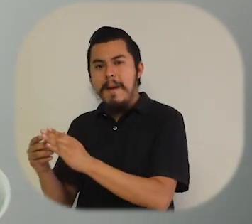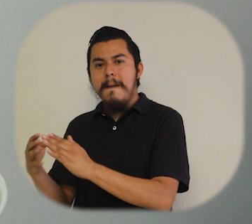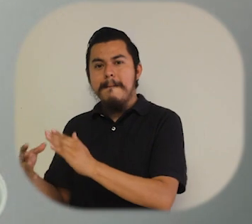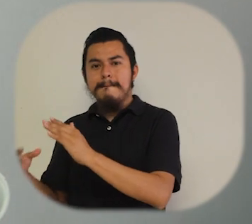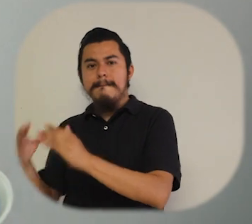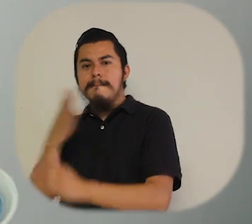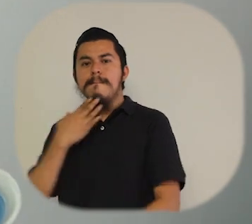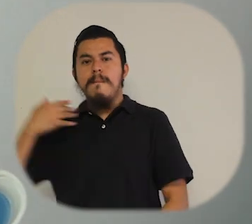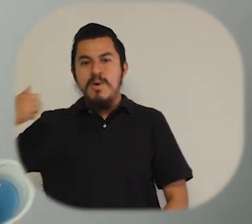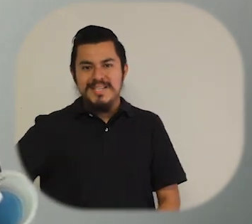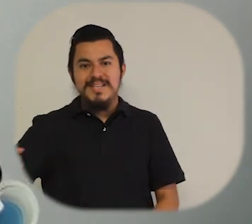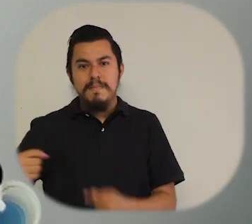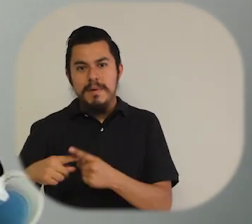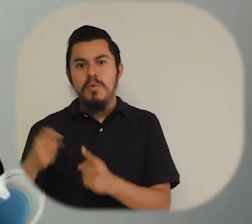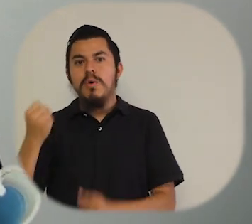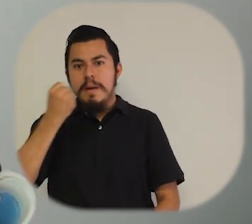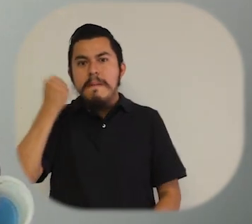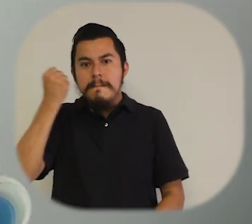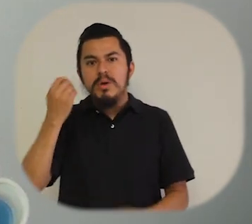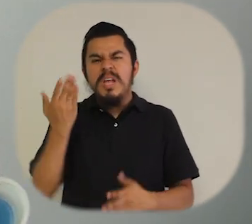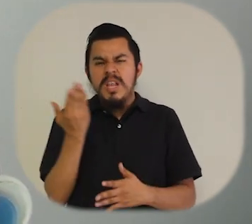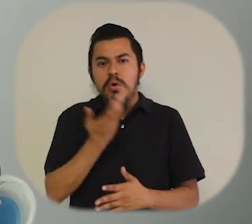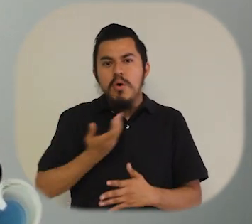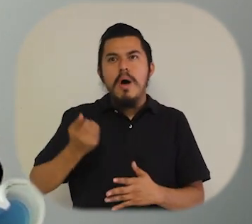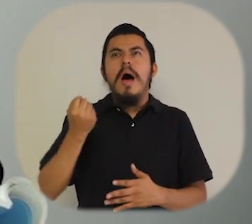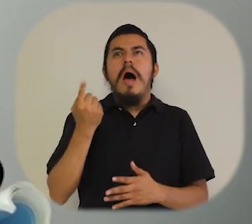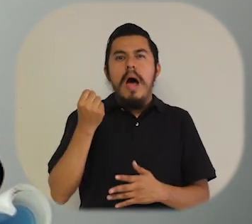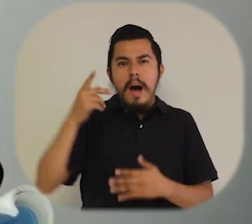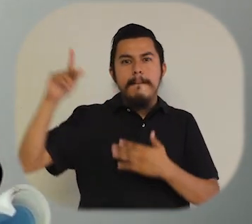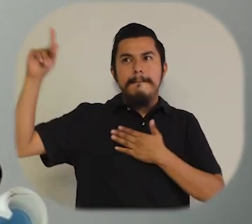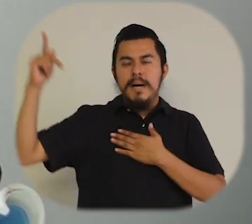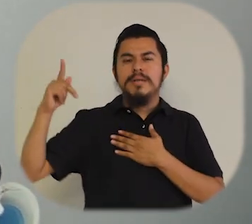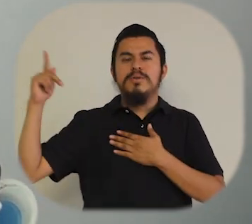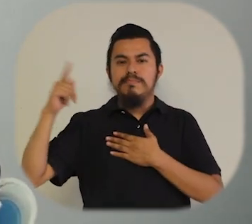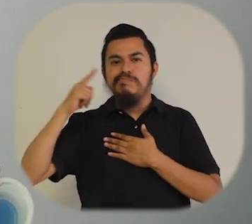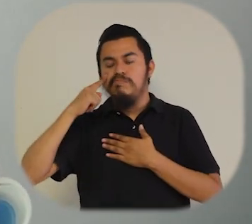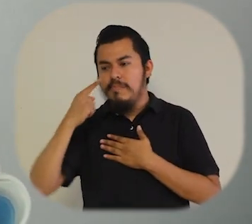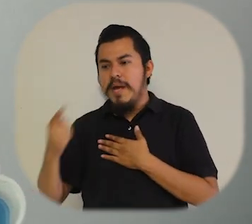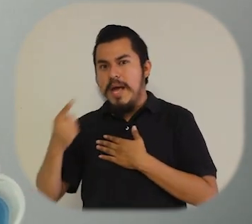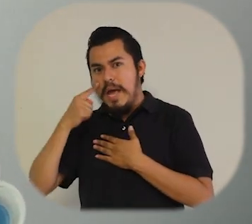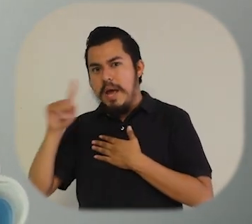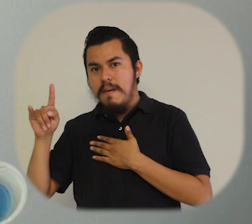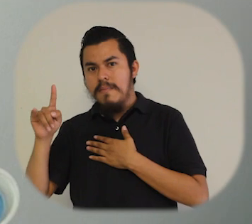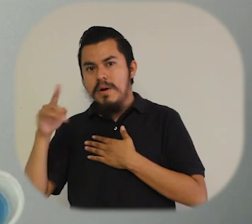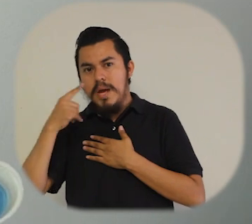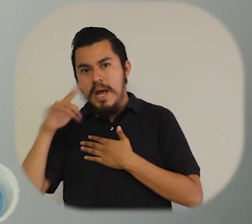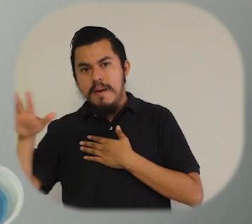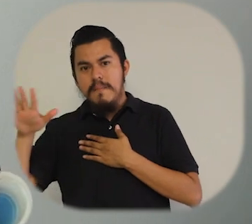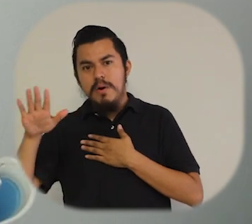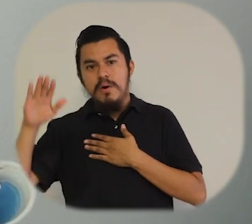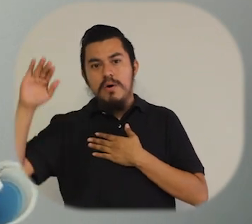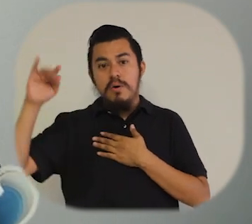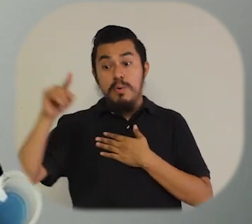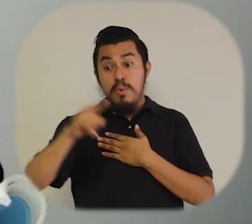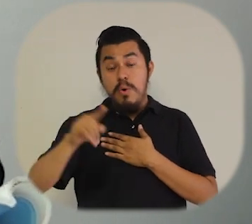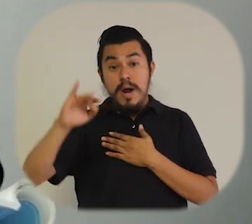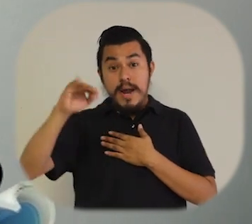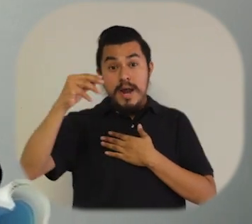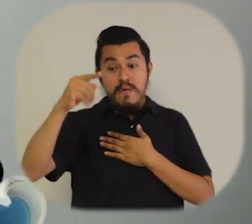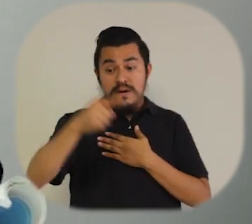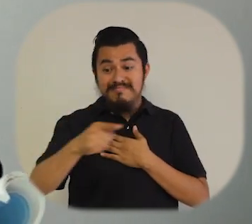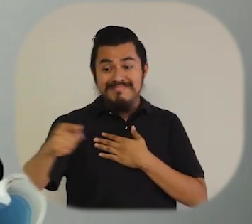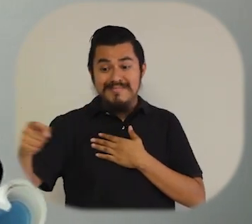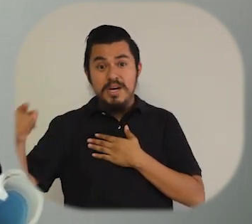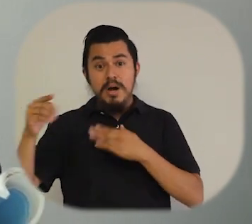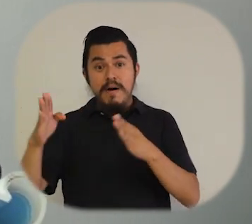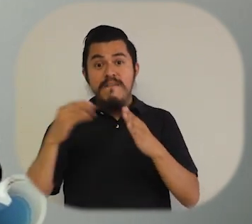es el pacto. Y después de esto dice Jehová que oiréis mi voz y que escucharéis